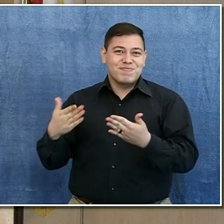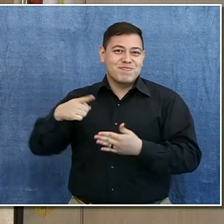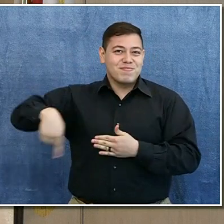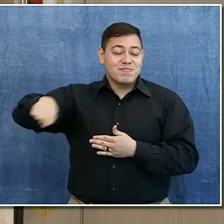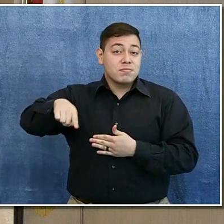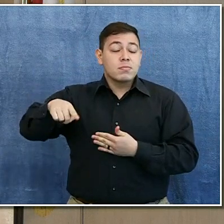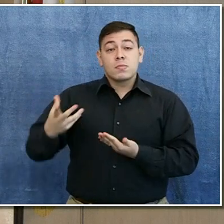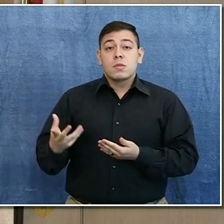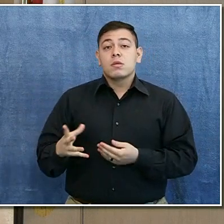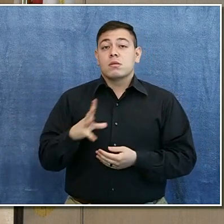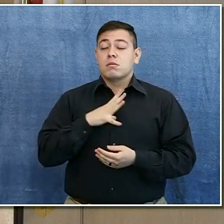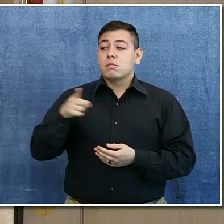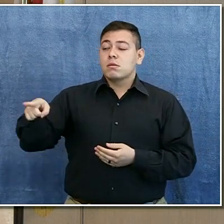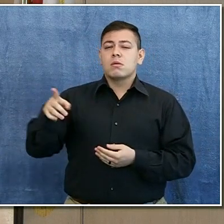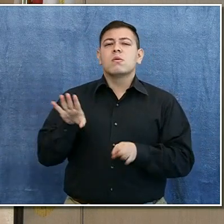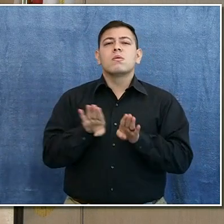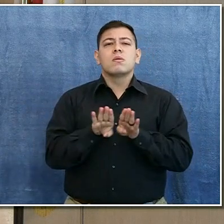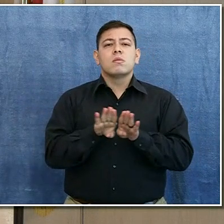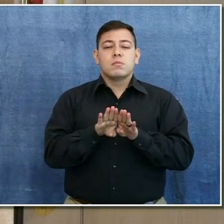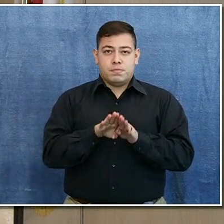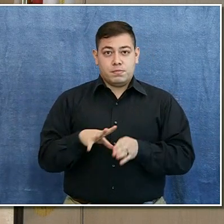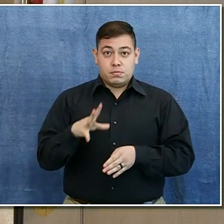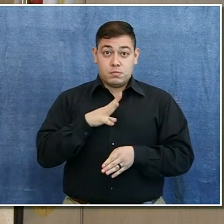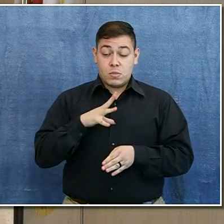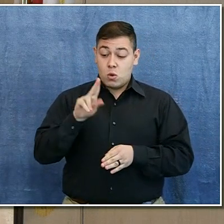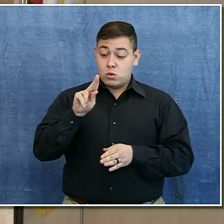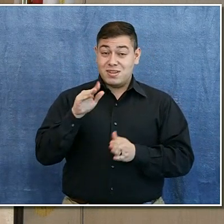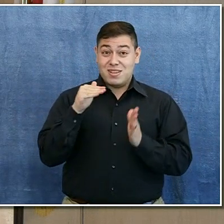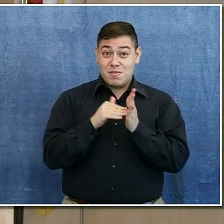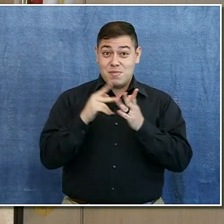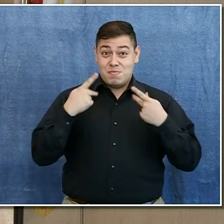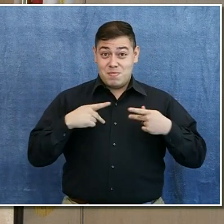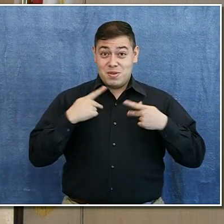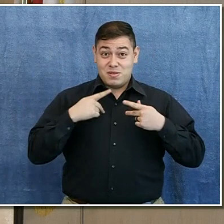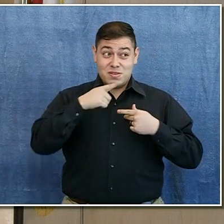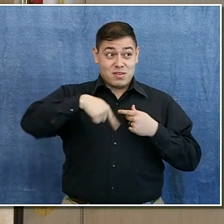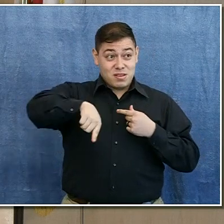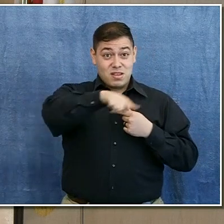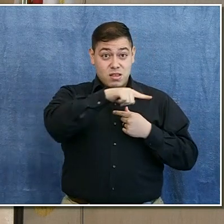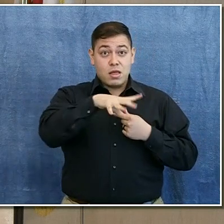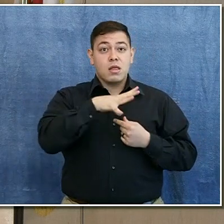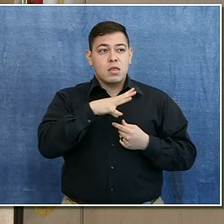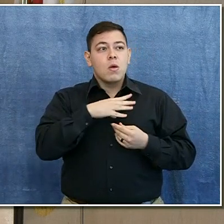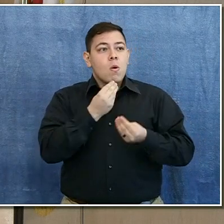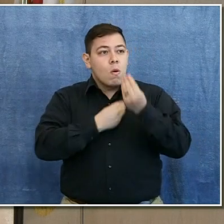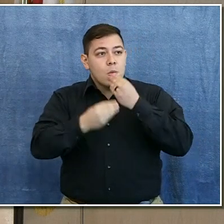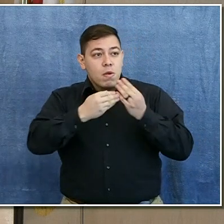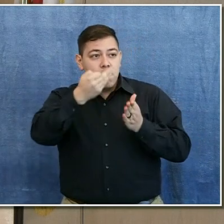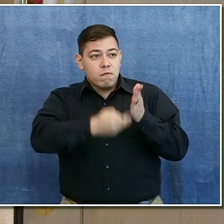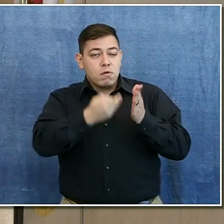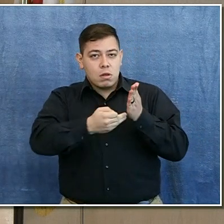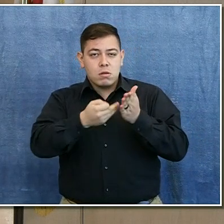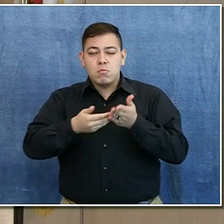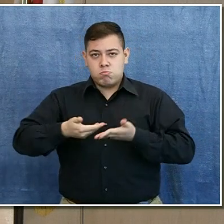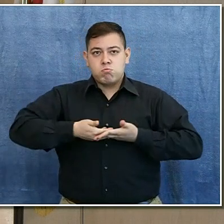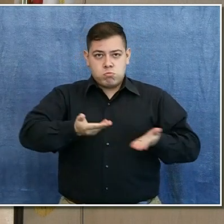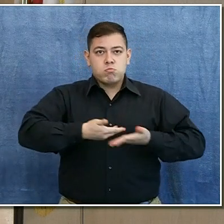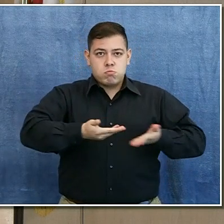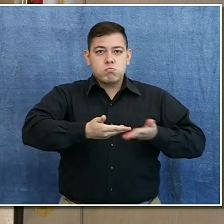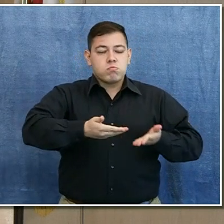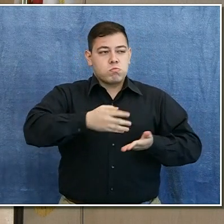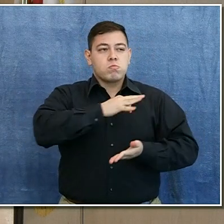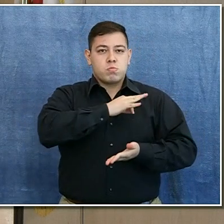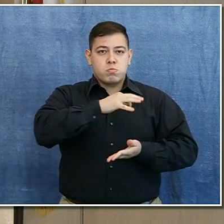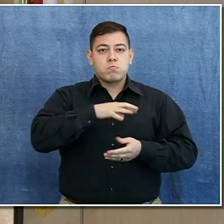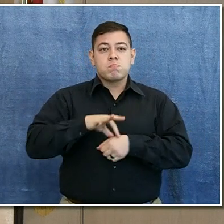esfuerzos recientes incluyen servir más de 80,000 individuos con alimentos a través de centros de